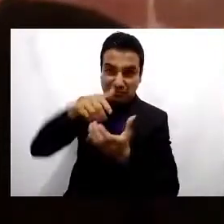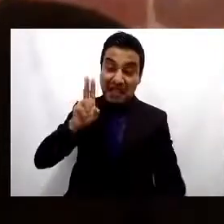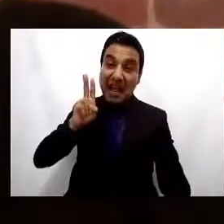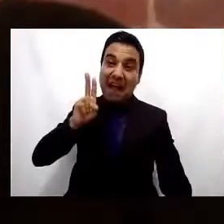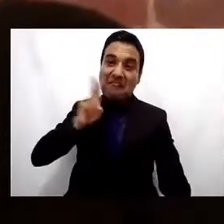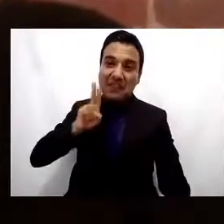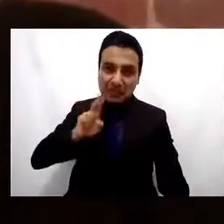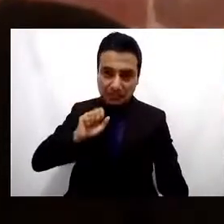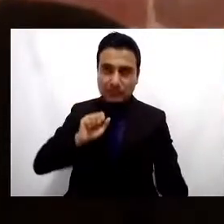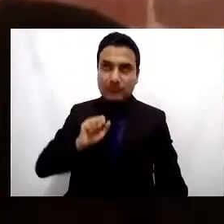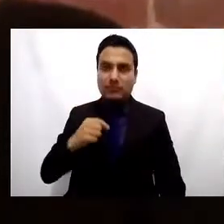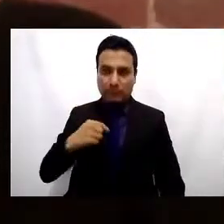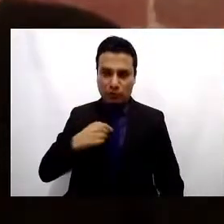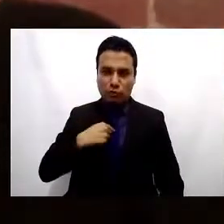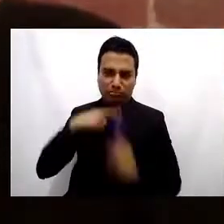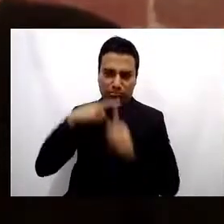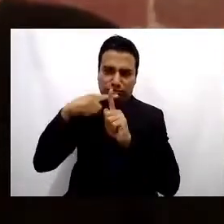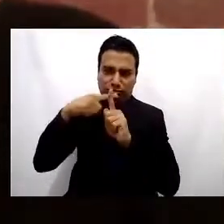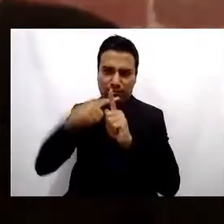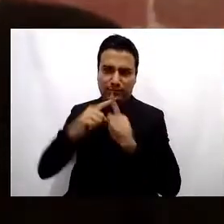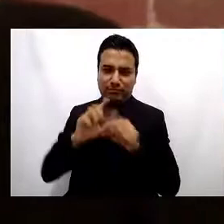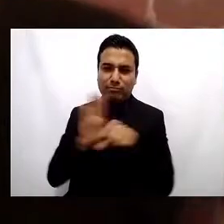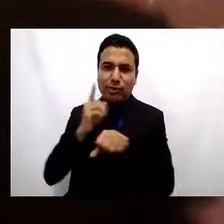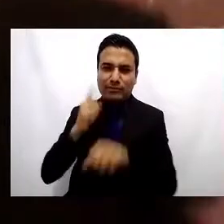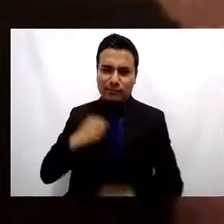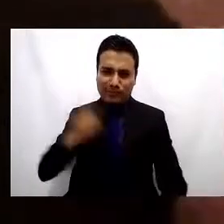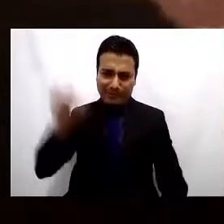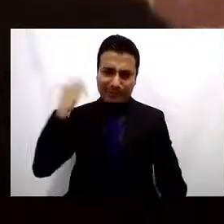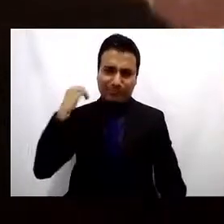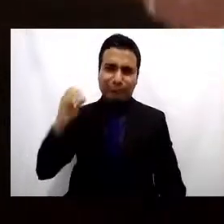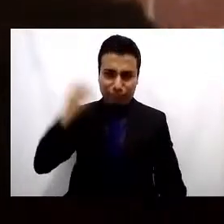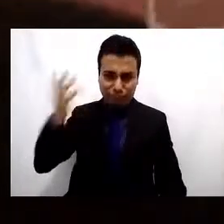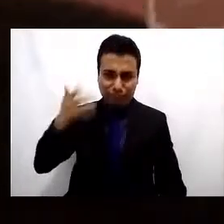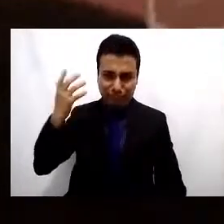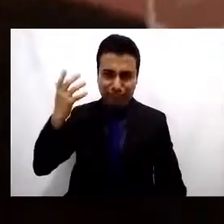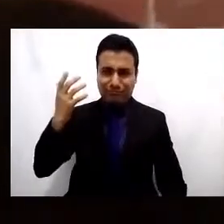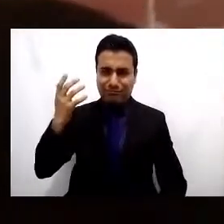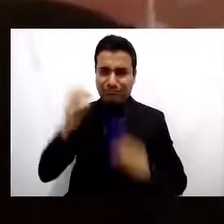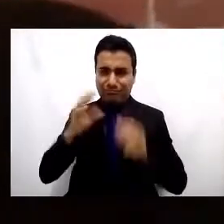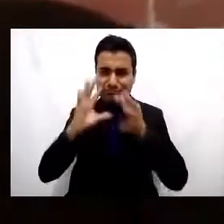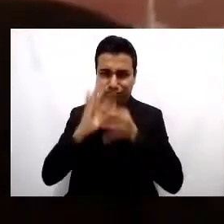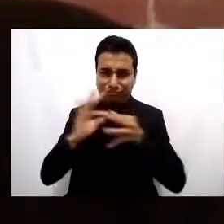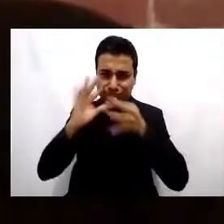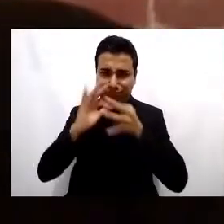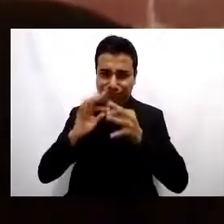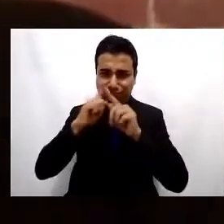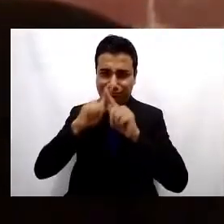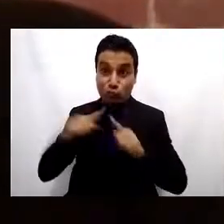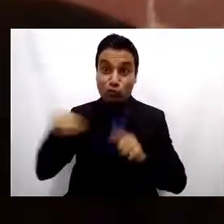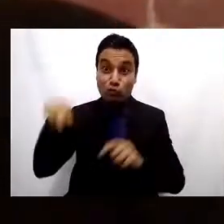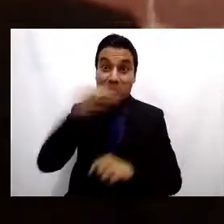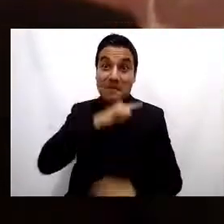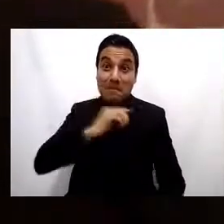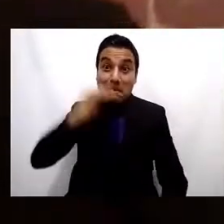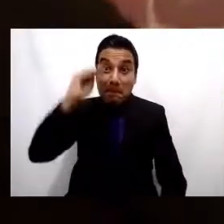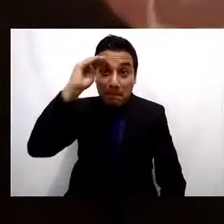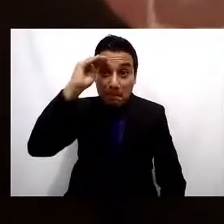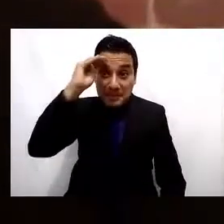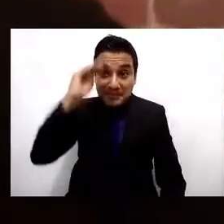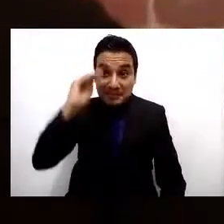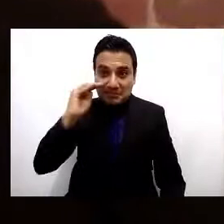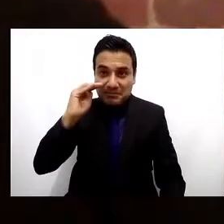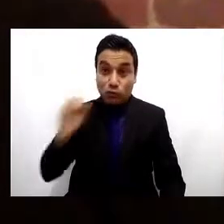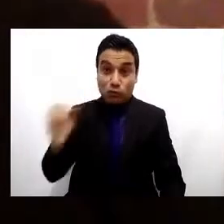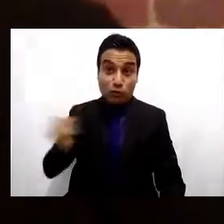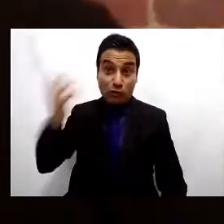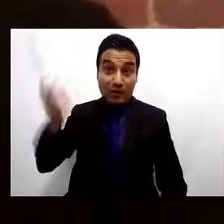gran ventaja en relación a conferencia magistral, que suena algo extremadamente